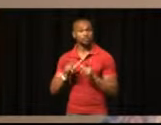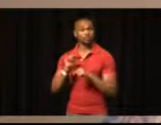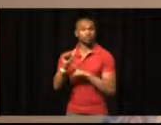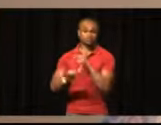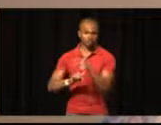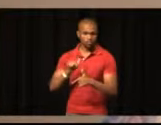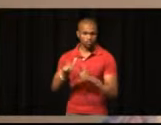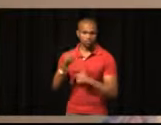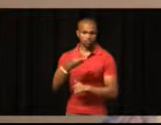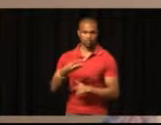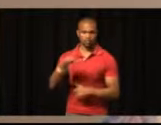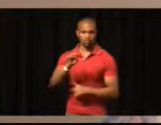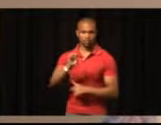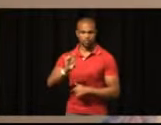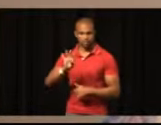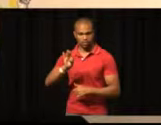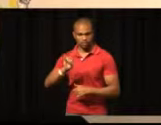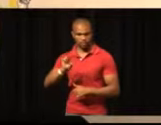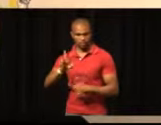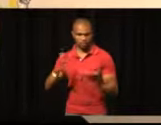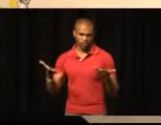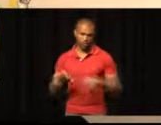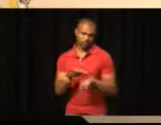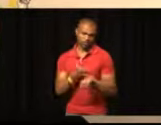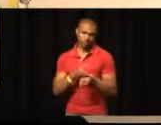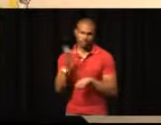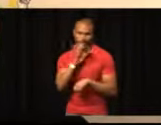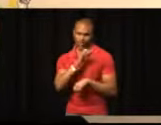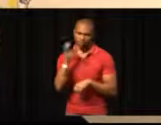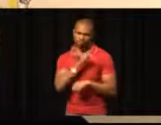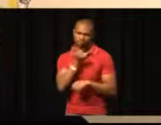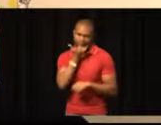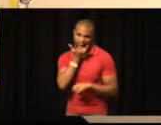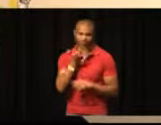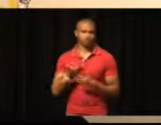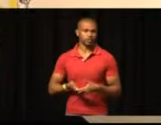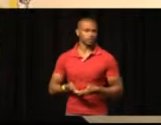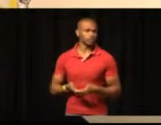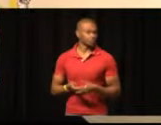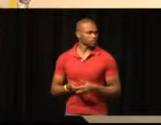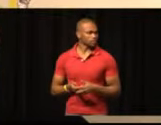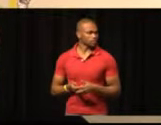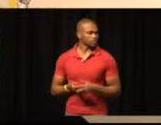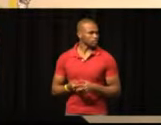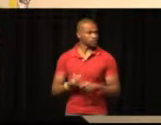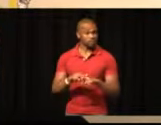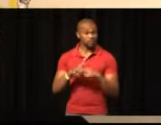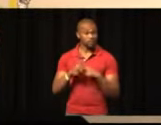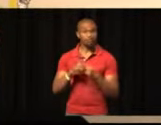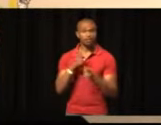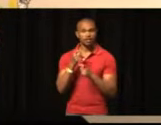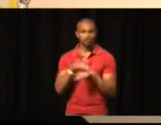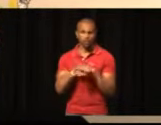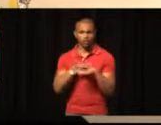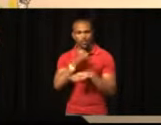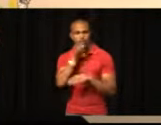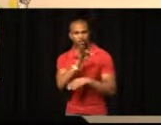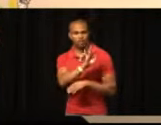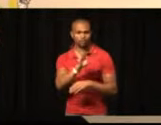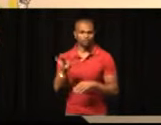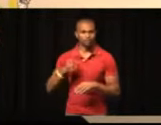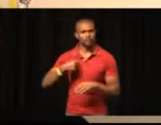elegir todos nosotros que trabajamos en el tercer sector. Voy a hacer alguna gestión de ahora un poquito más rápido porque estamos muy